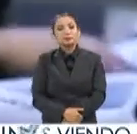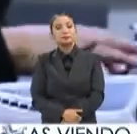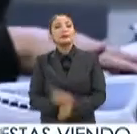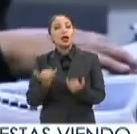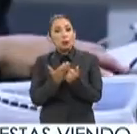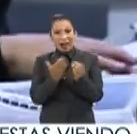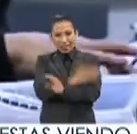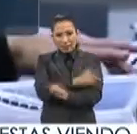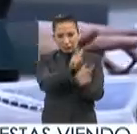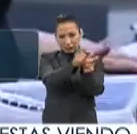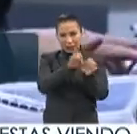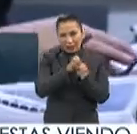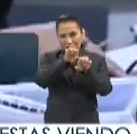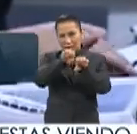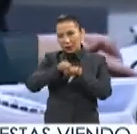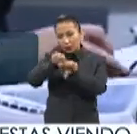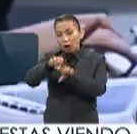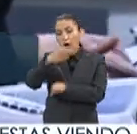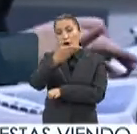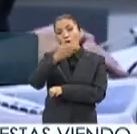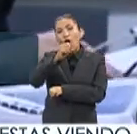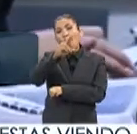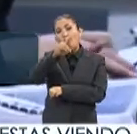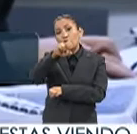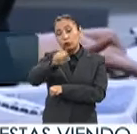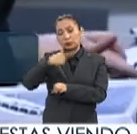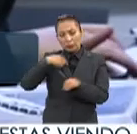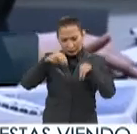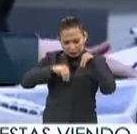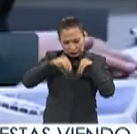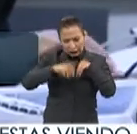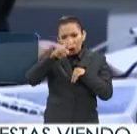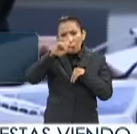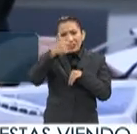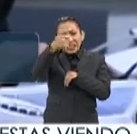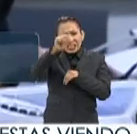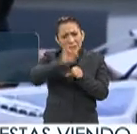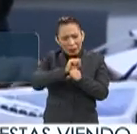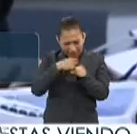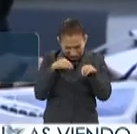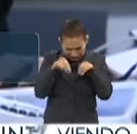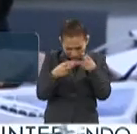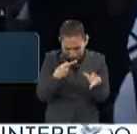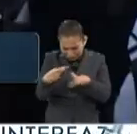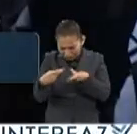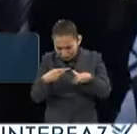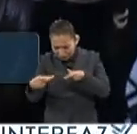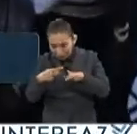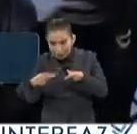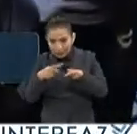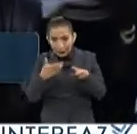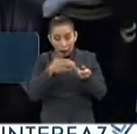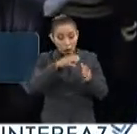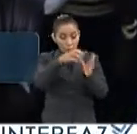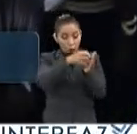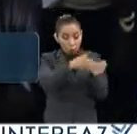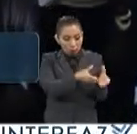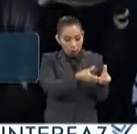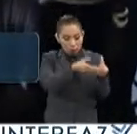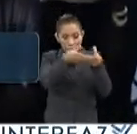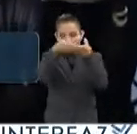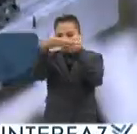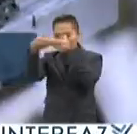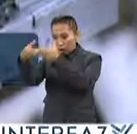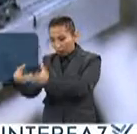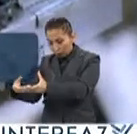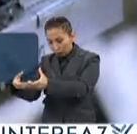igual que los otros participantes, Horus tuvo que desarrollar un robot durante 6 semanas que transportara un cubo de una balanza a otra. Esto ayudó